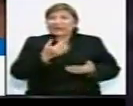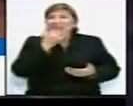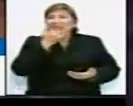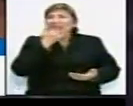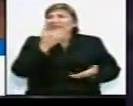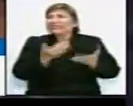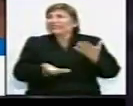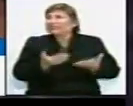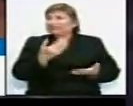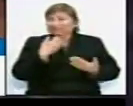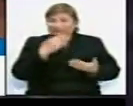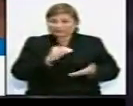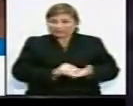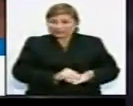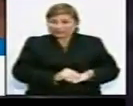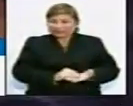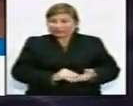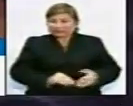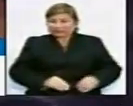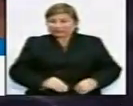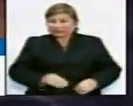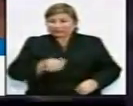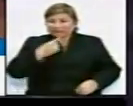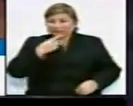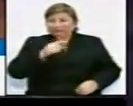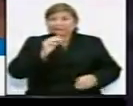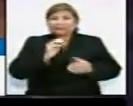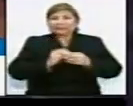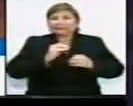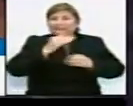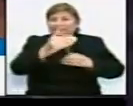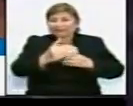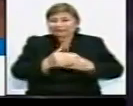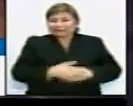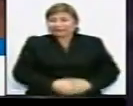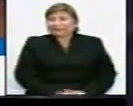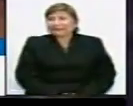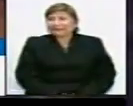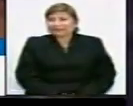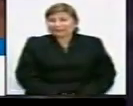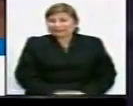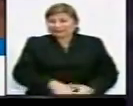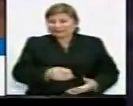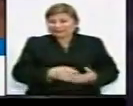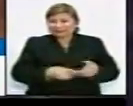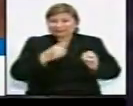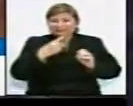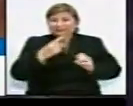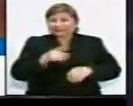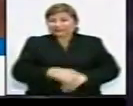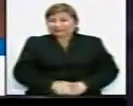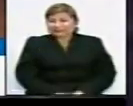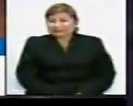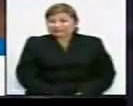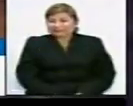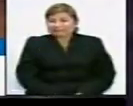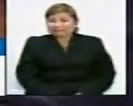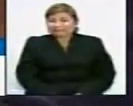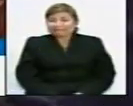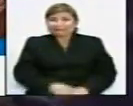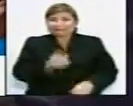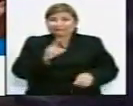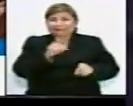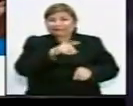con aquellos kits electorales adquiridos más allá del año que ahora fija la norma? Es decir,